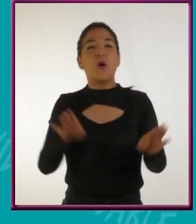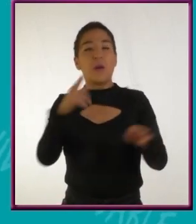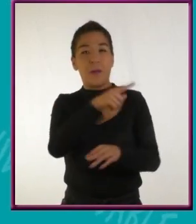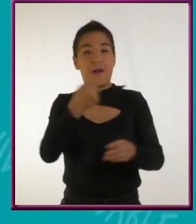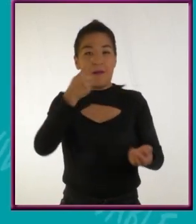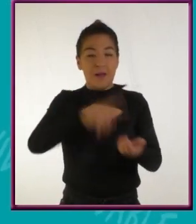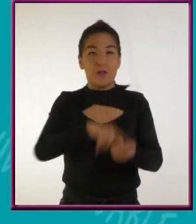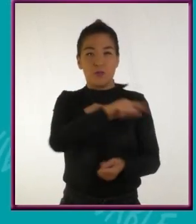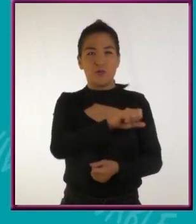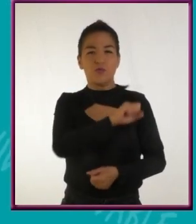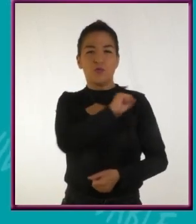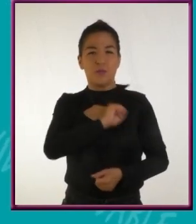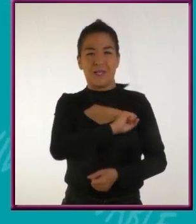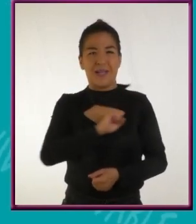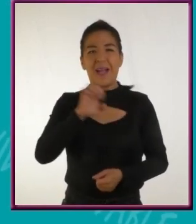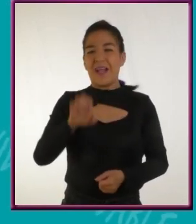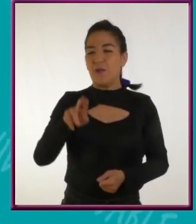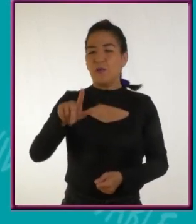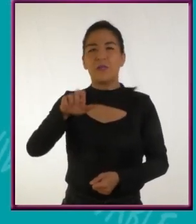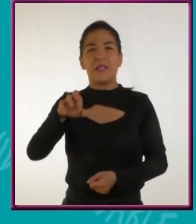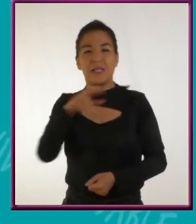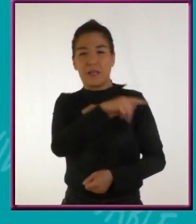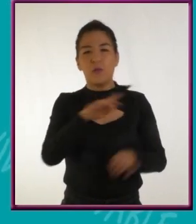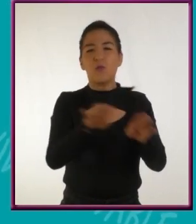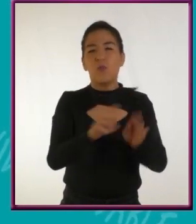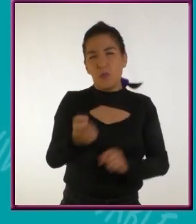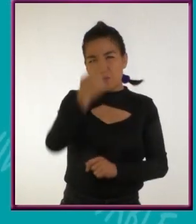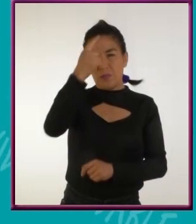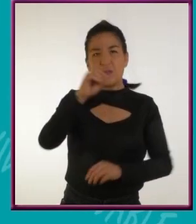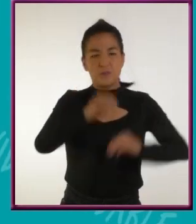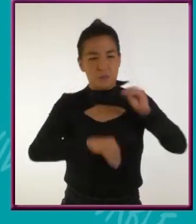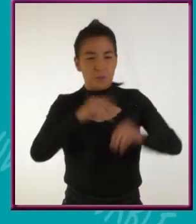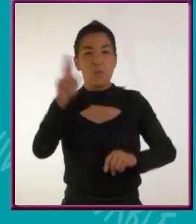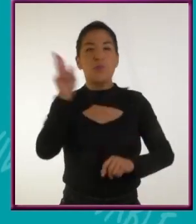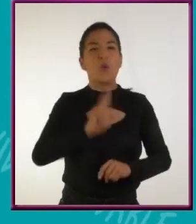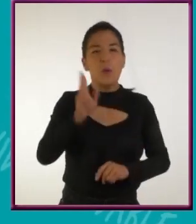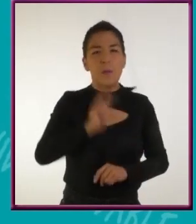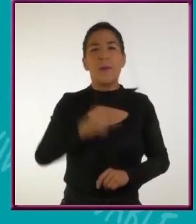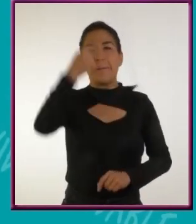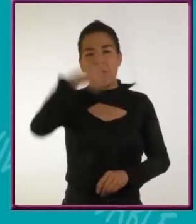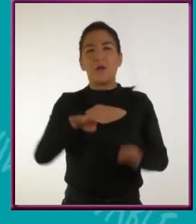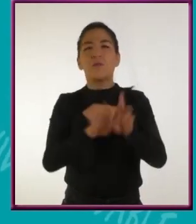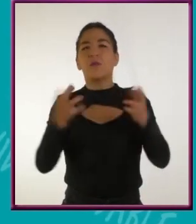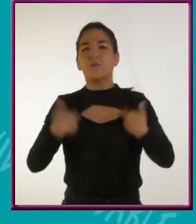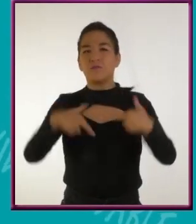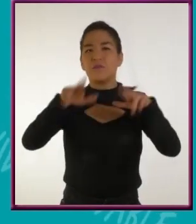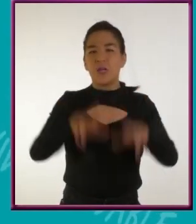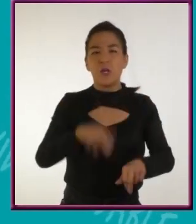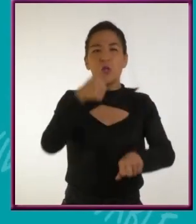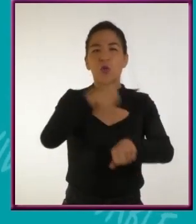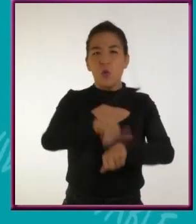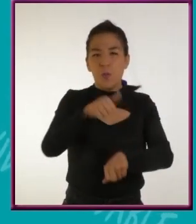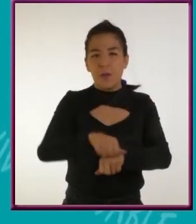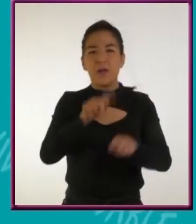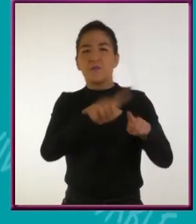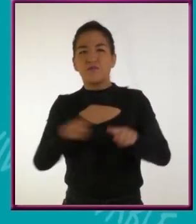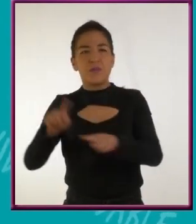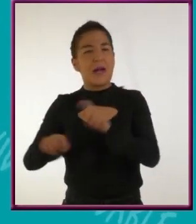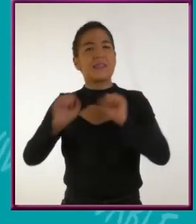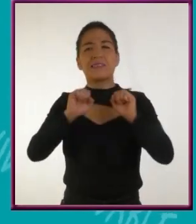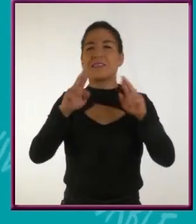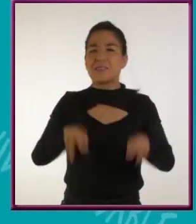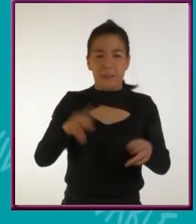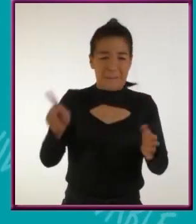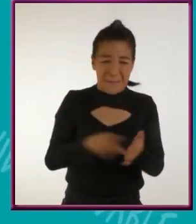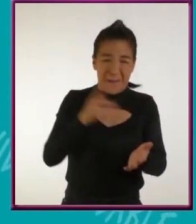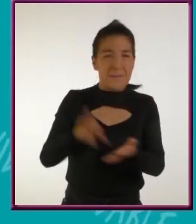De hecho, fue el matemático suizo Leonhard Euler quien creó un sistema de probabilidades para representar una serie de